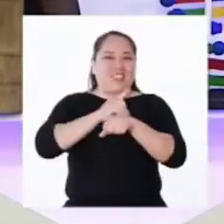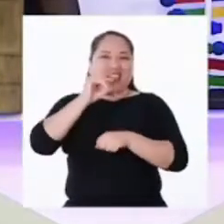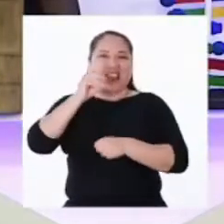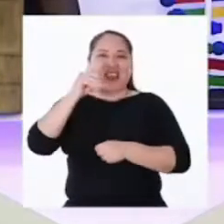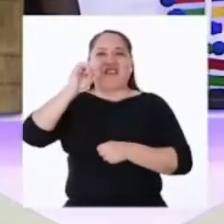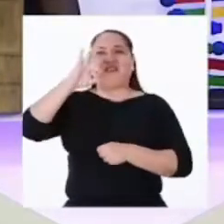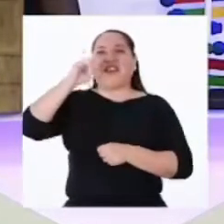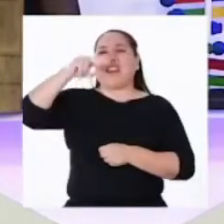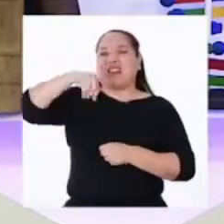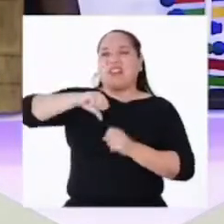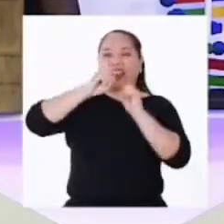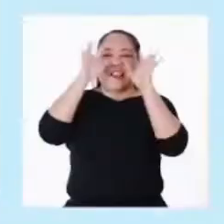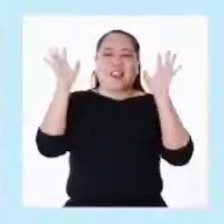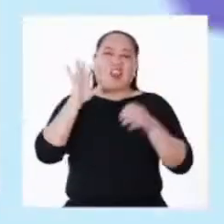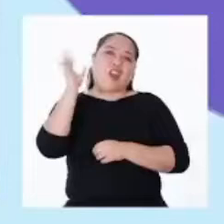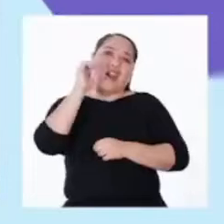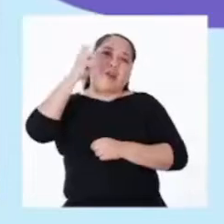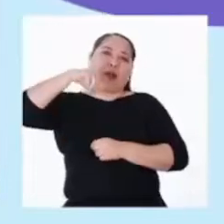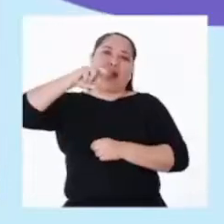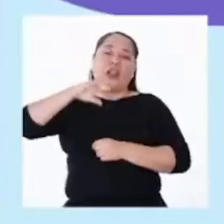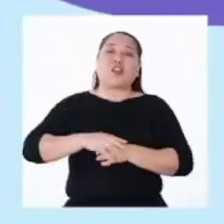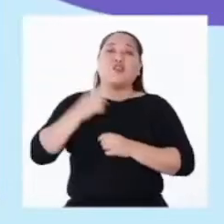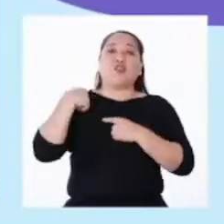y los estudiantes de la promoción.